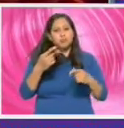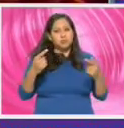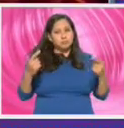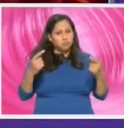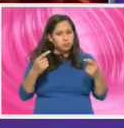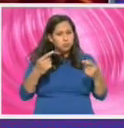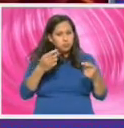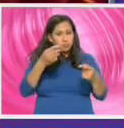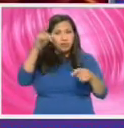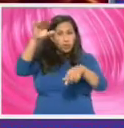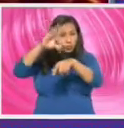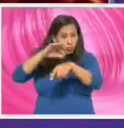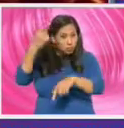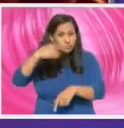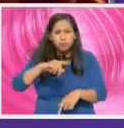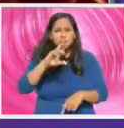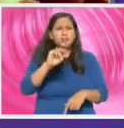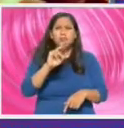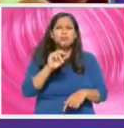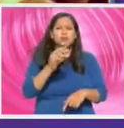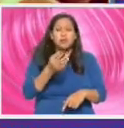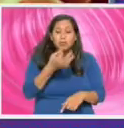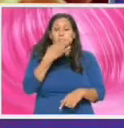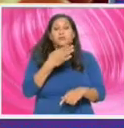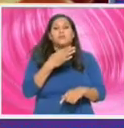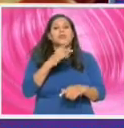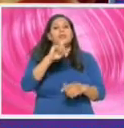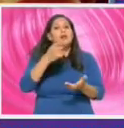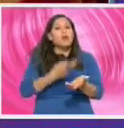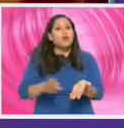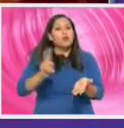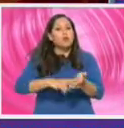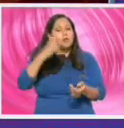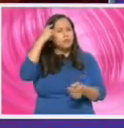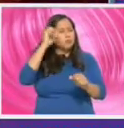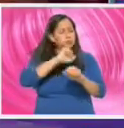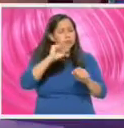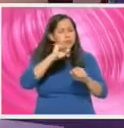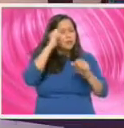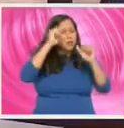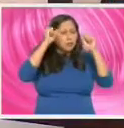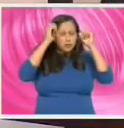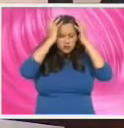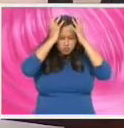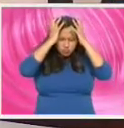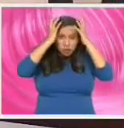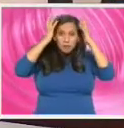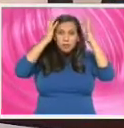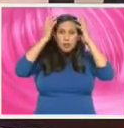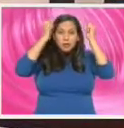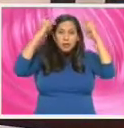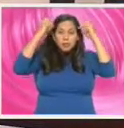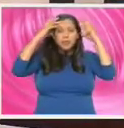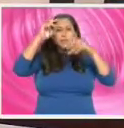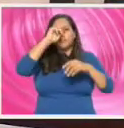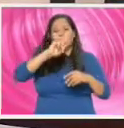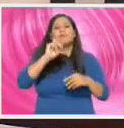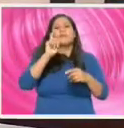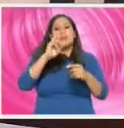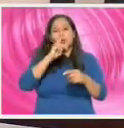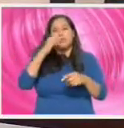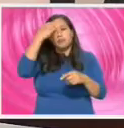están consultados con un especialista y después puede ser peor, ¿no? Yo creo que es bien importante ir con el especialista, en este caso el